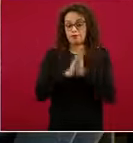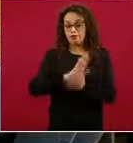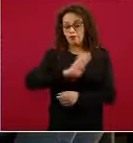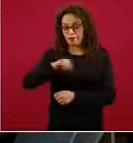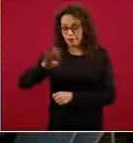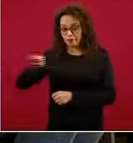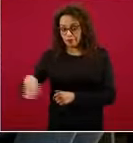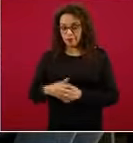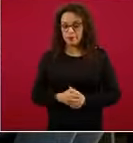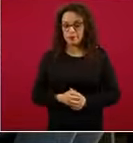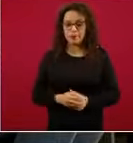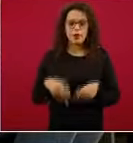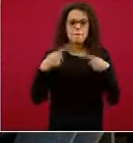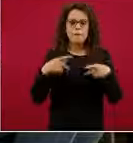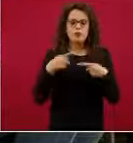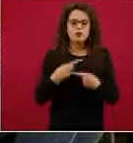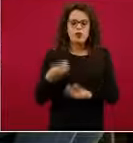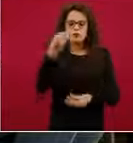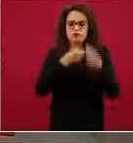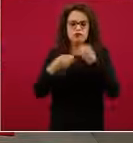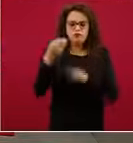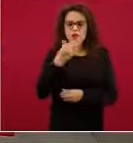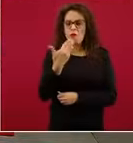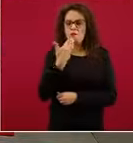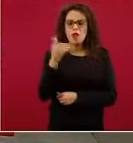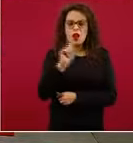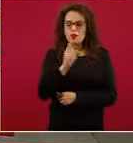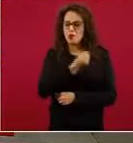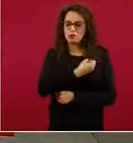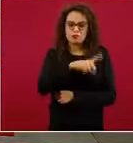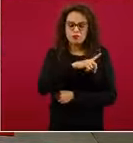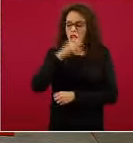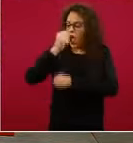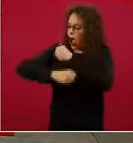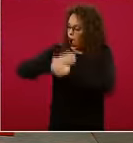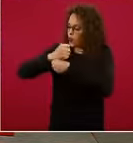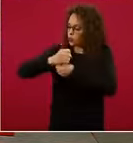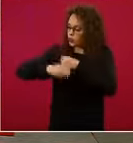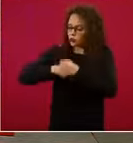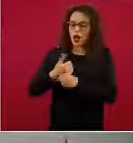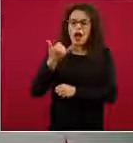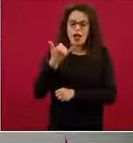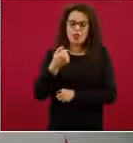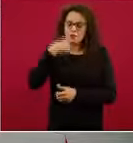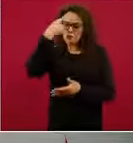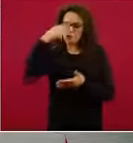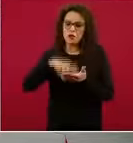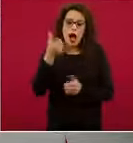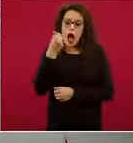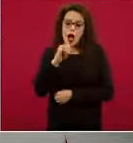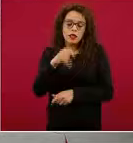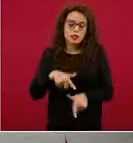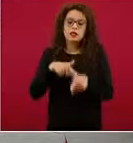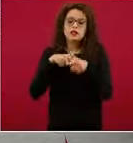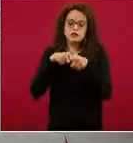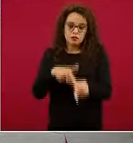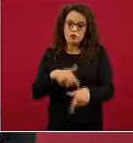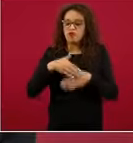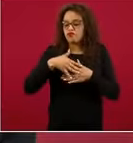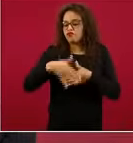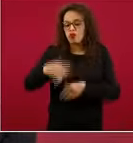alimentaria, del mal régimen alimentario que hemos tenido por años y que no se está, y que bueno, que seguirá seguramente, desgraciadamente, en el